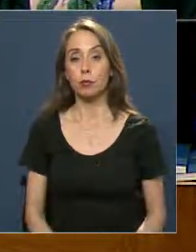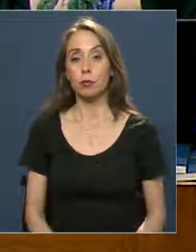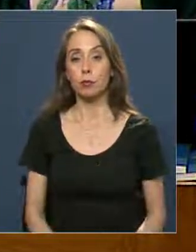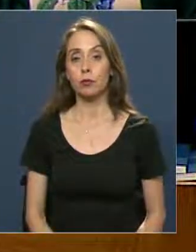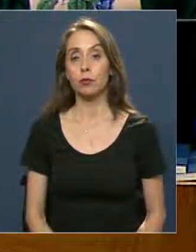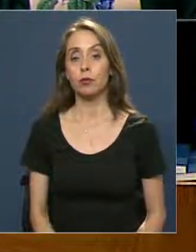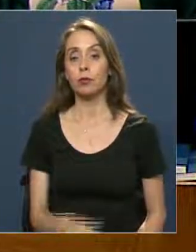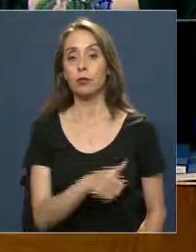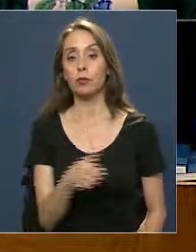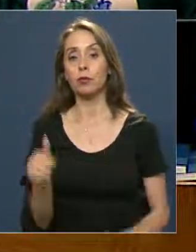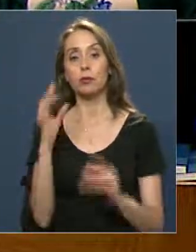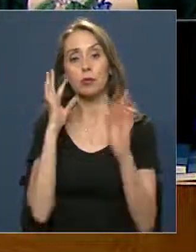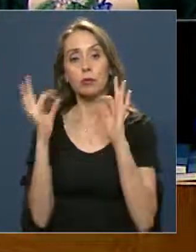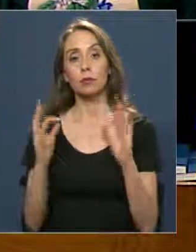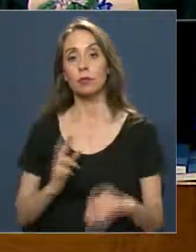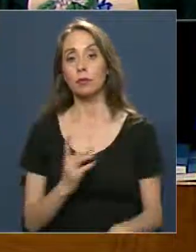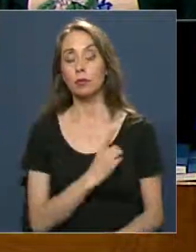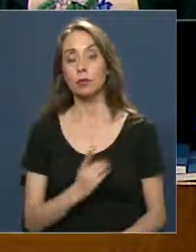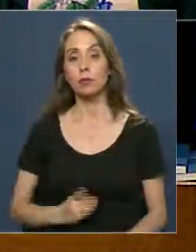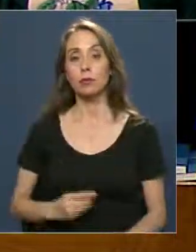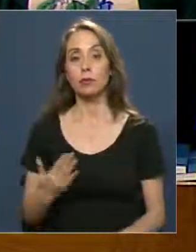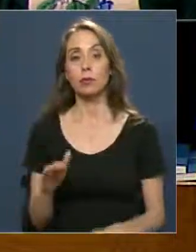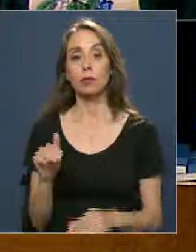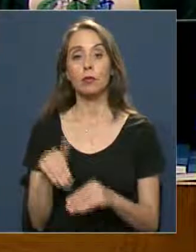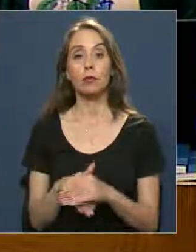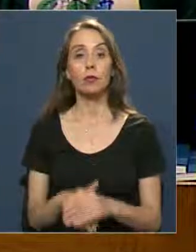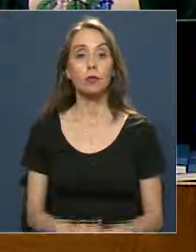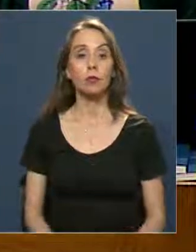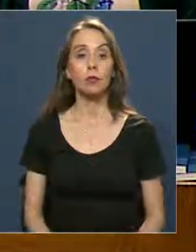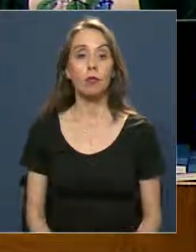Han votado todas las señoras y señores diputados.